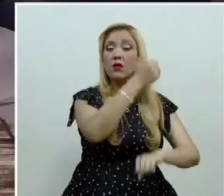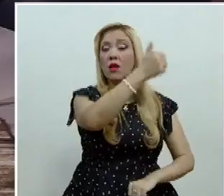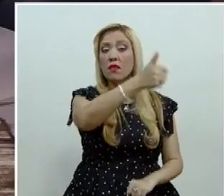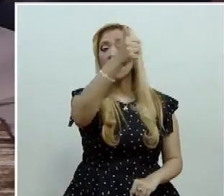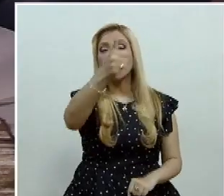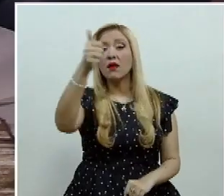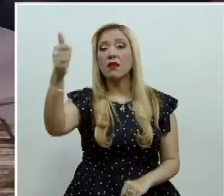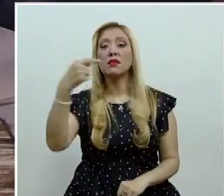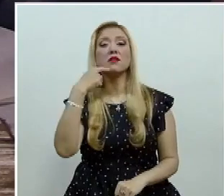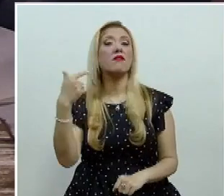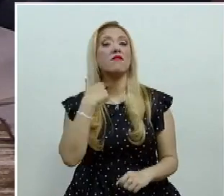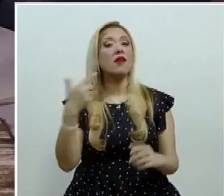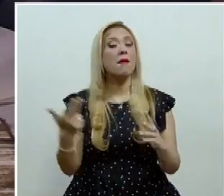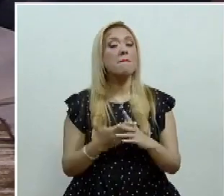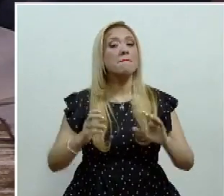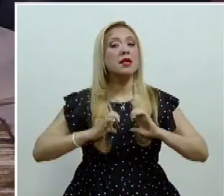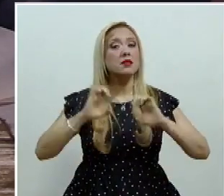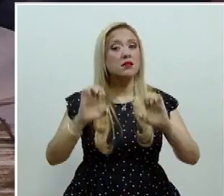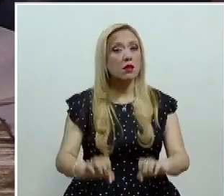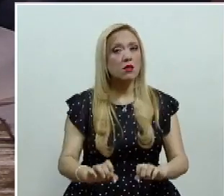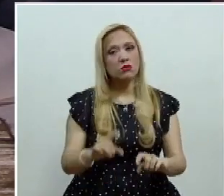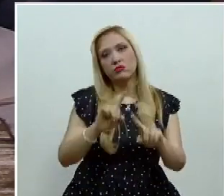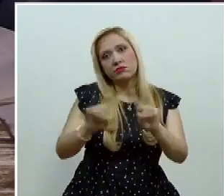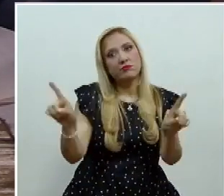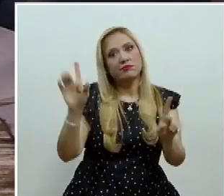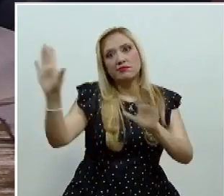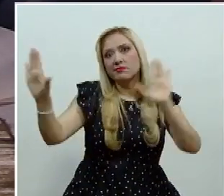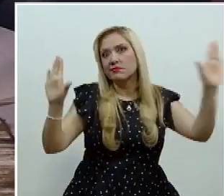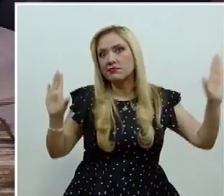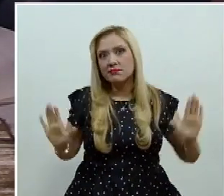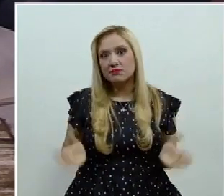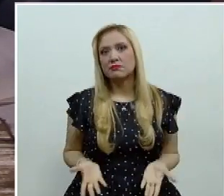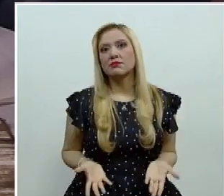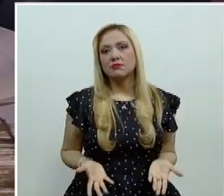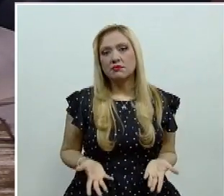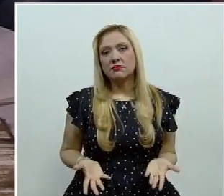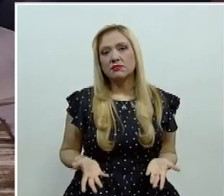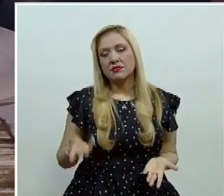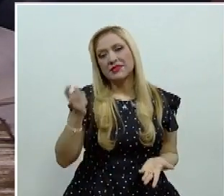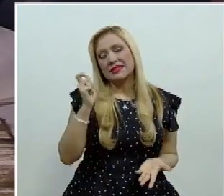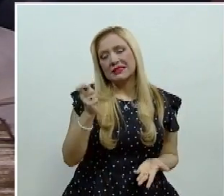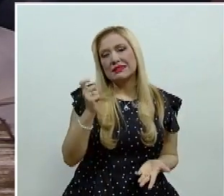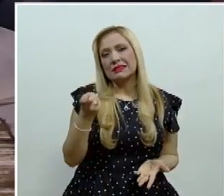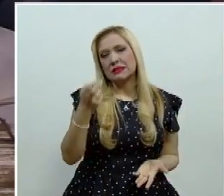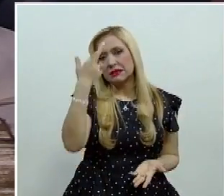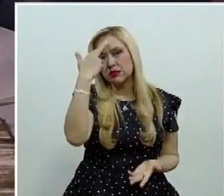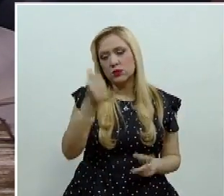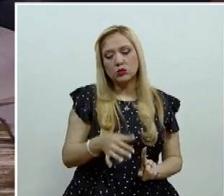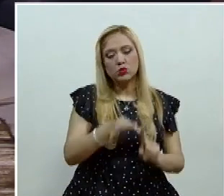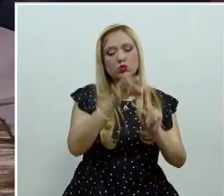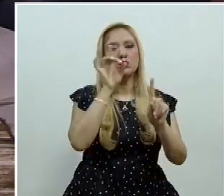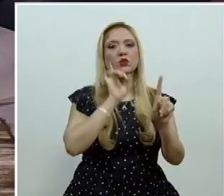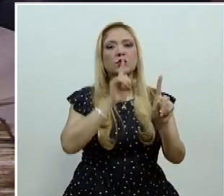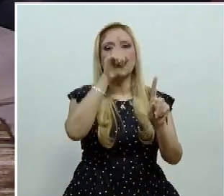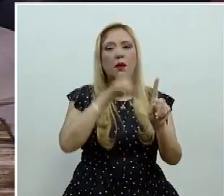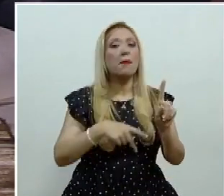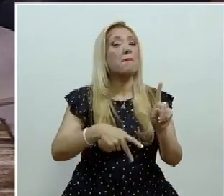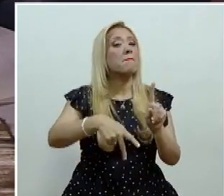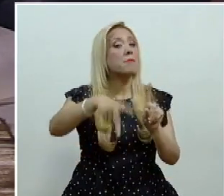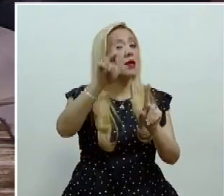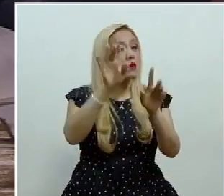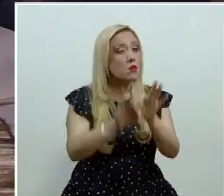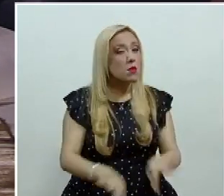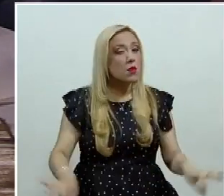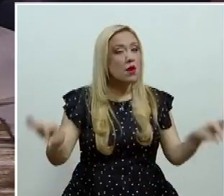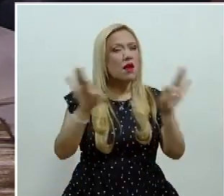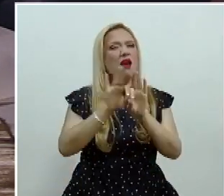el delito de feminicidio por razones de género con distintas variantes. Pero en general, y lo importante de